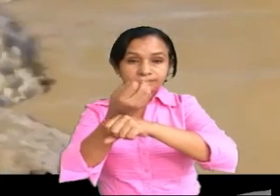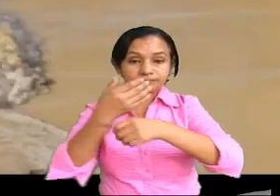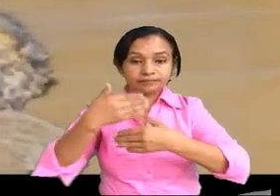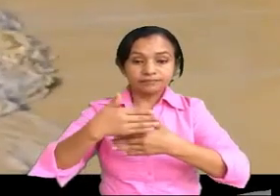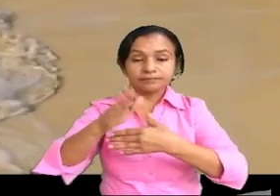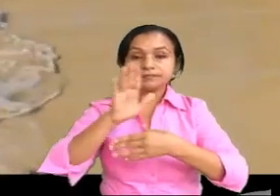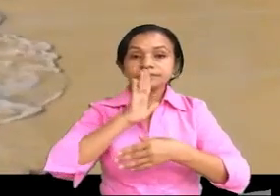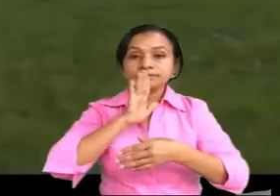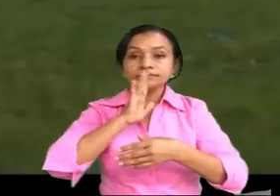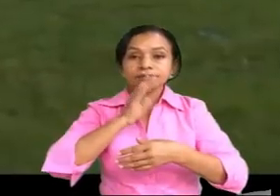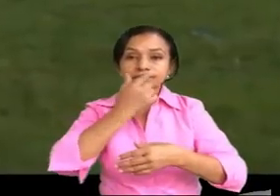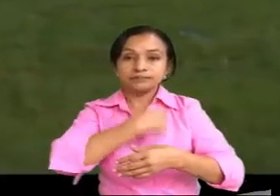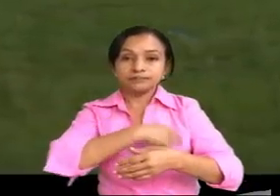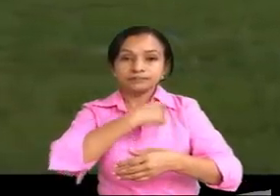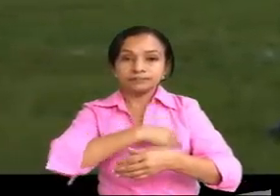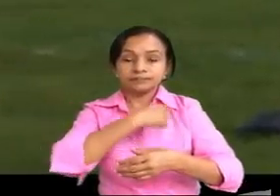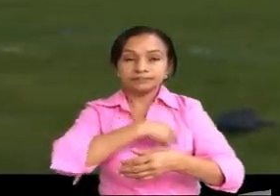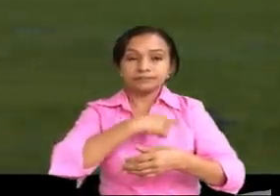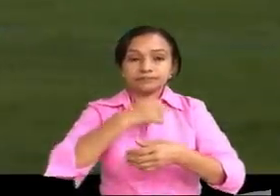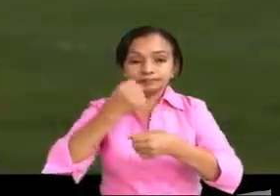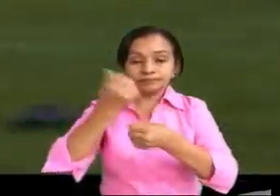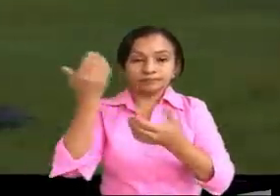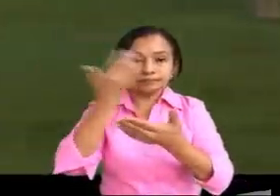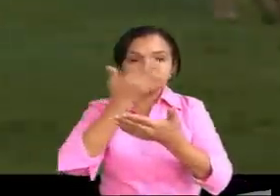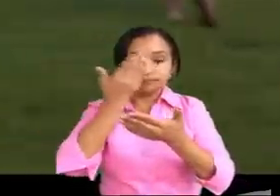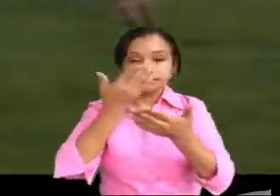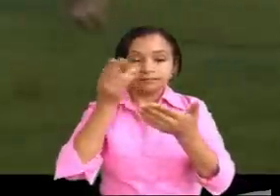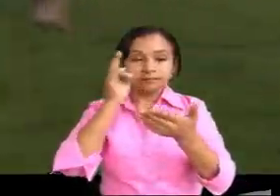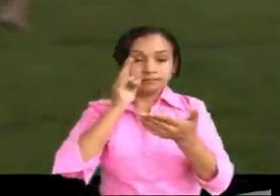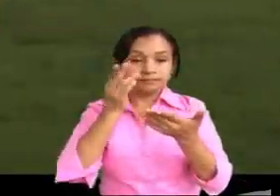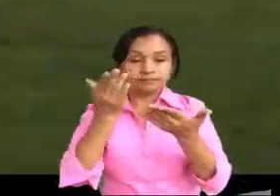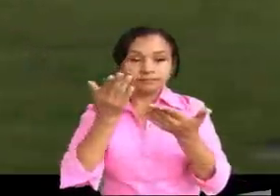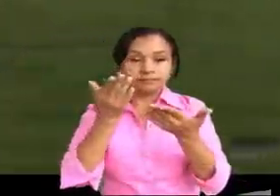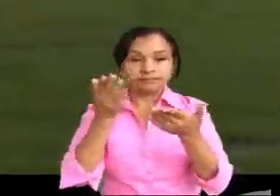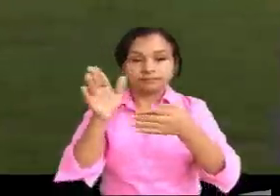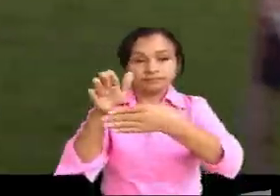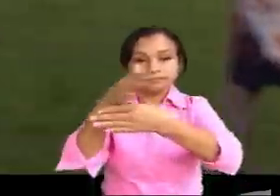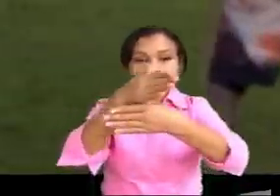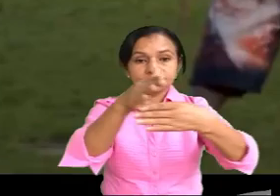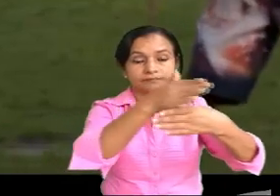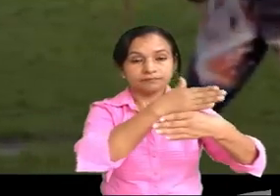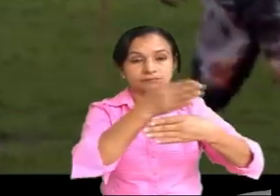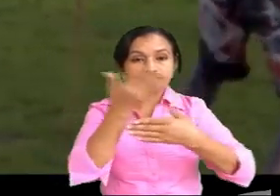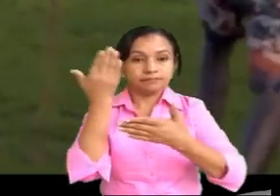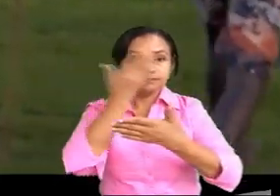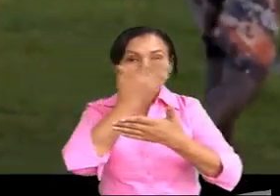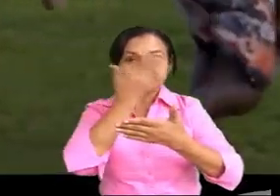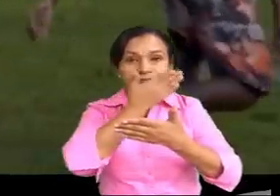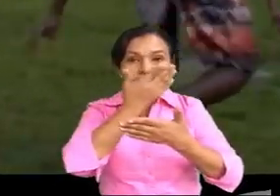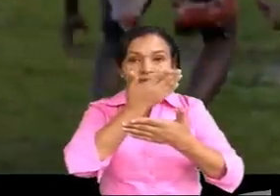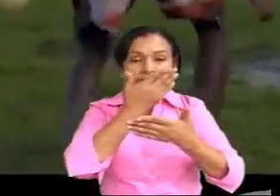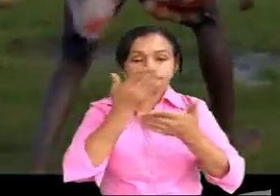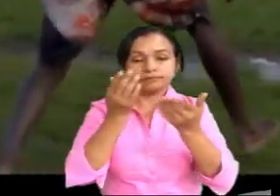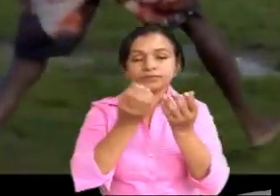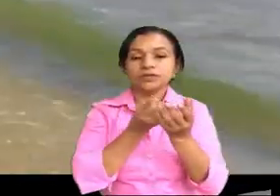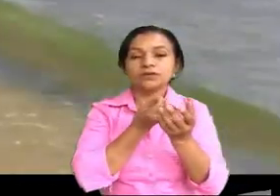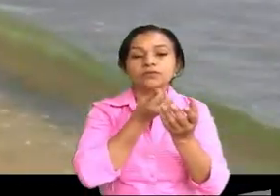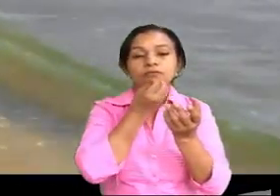dan escuelas de oficio. Estas escuelas de oficio, ¿qué son? Floristería,